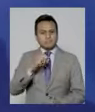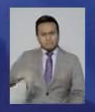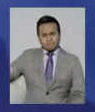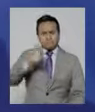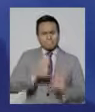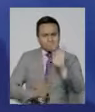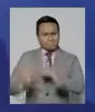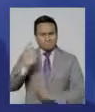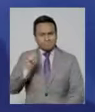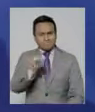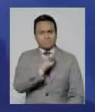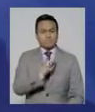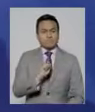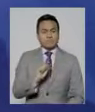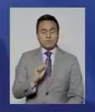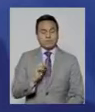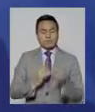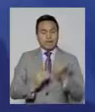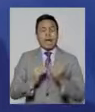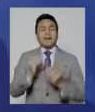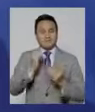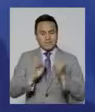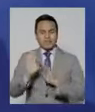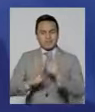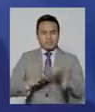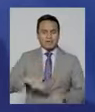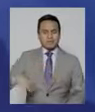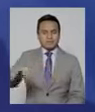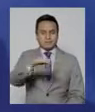cuidarse. Si uno se cuida, cuida a los demás.